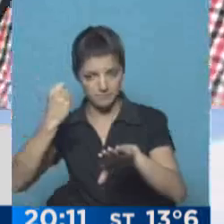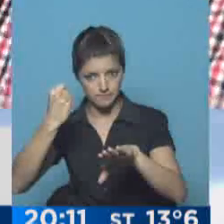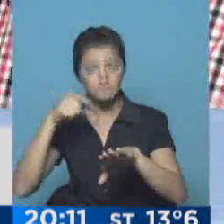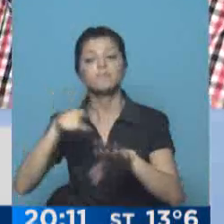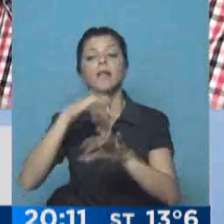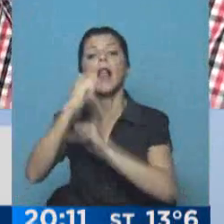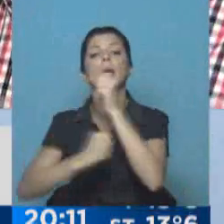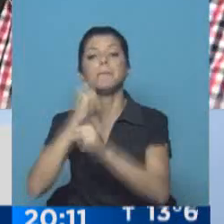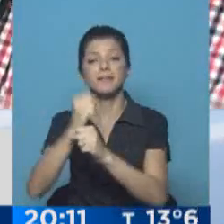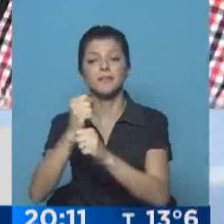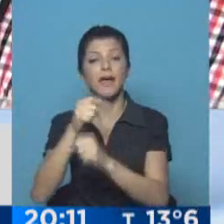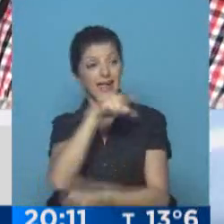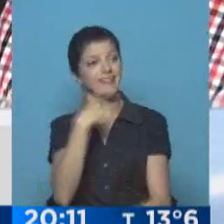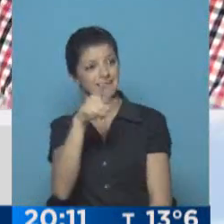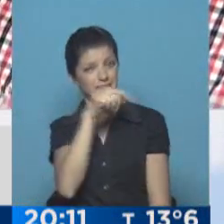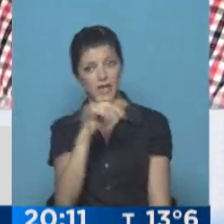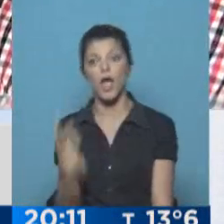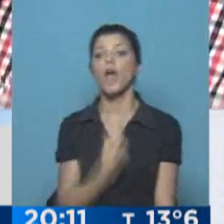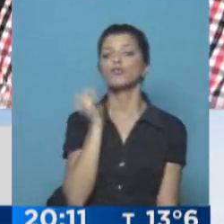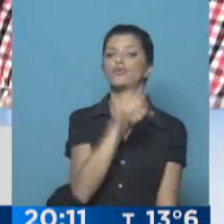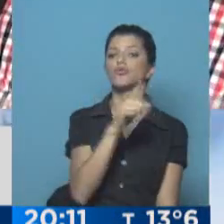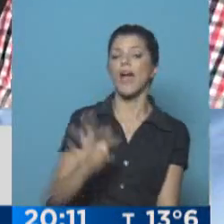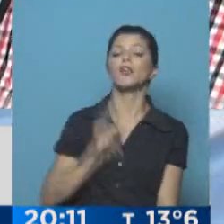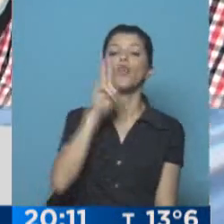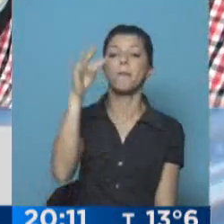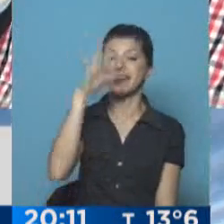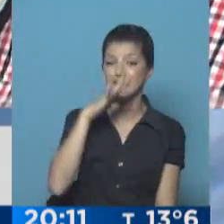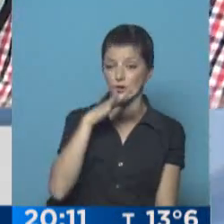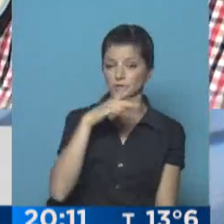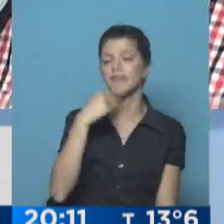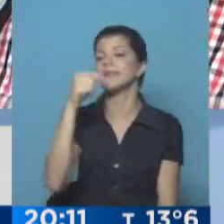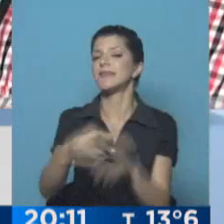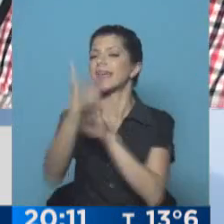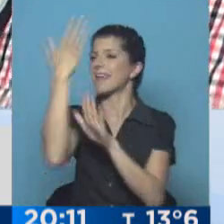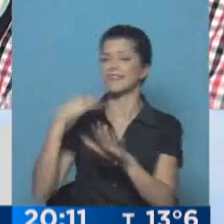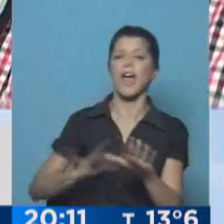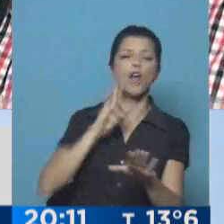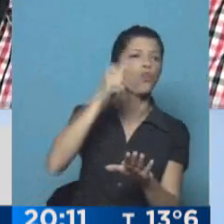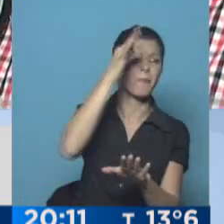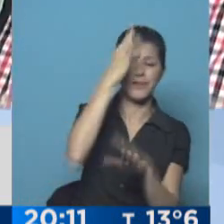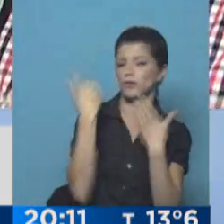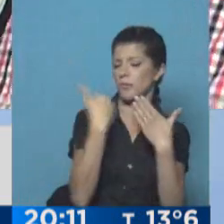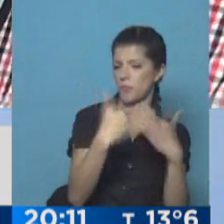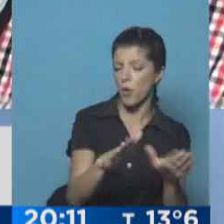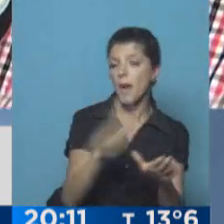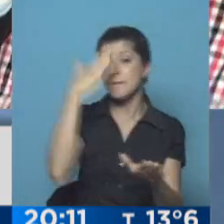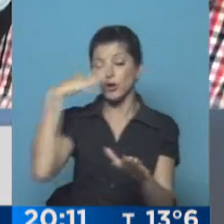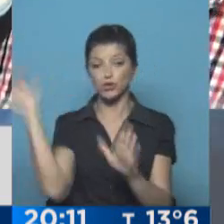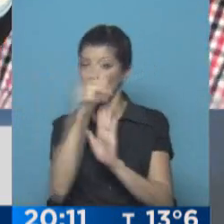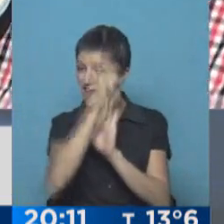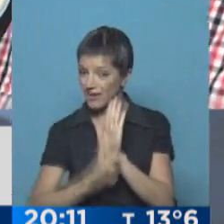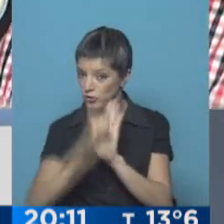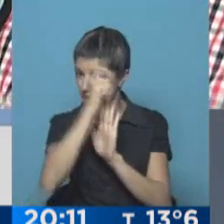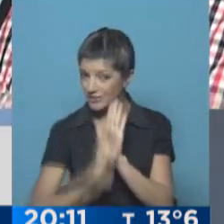empresa, Niembro la reconoce como propia en 2014, dice que se desprendió de ella en 2012, pero la mayor cantidad de facturación